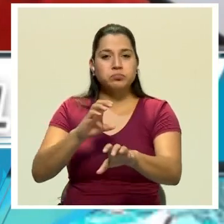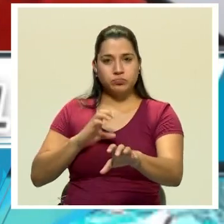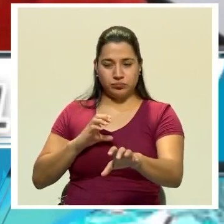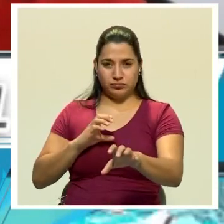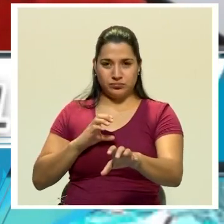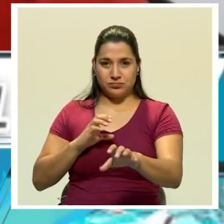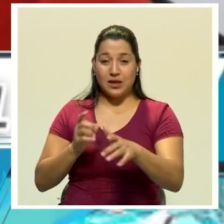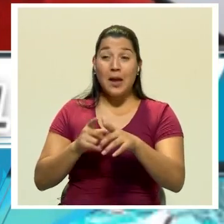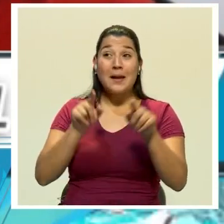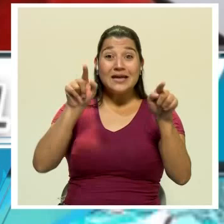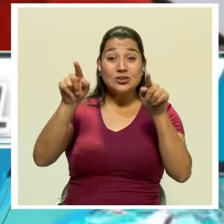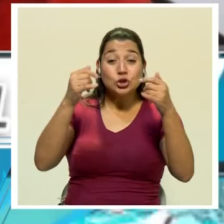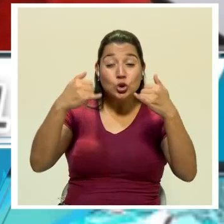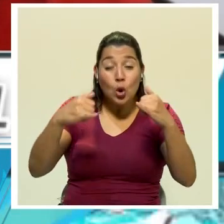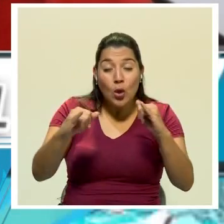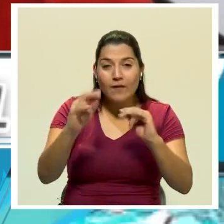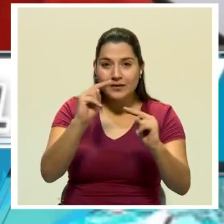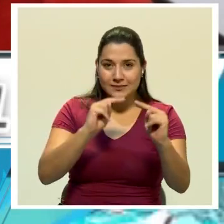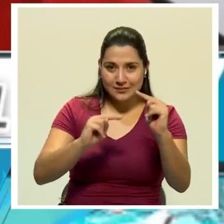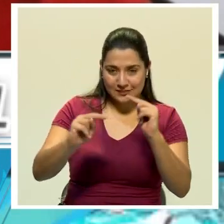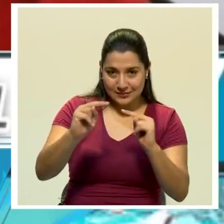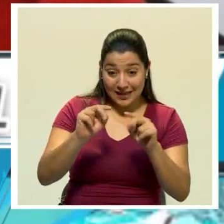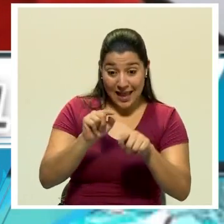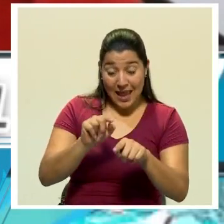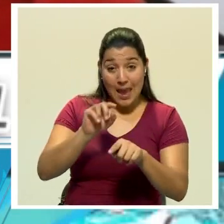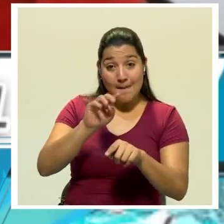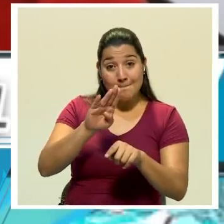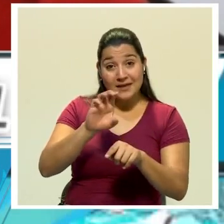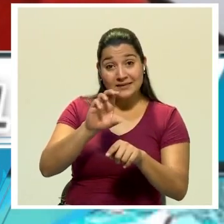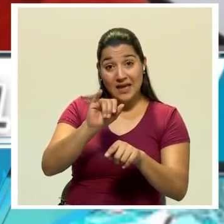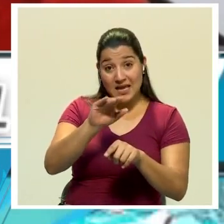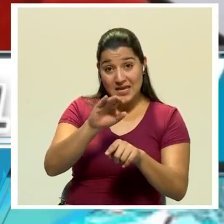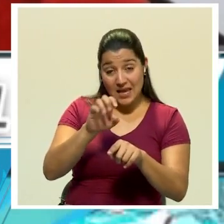que el BESIE además aprobó que nuestro